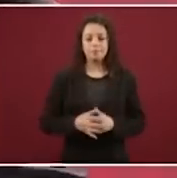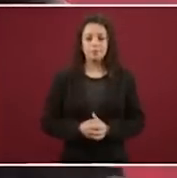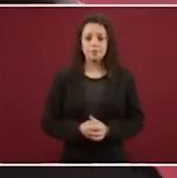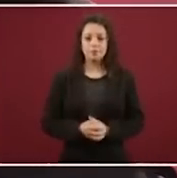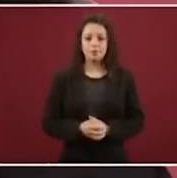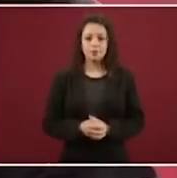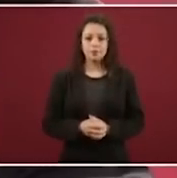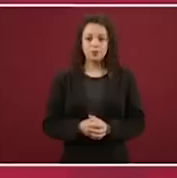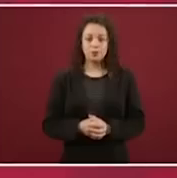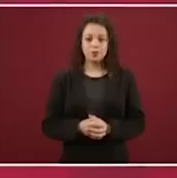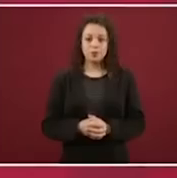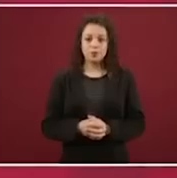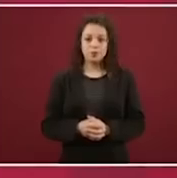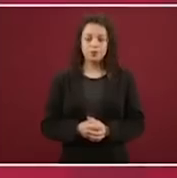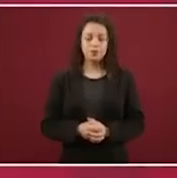Ahora, como ya está